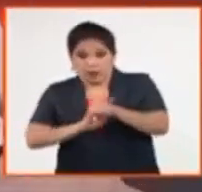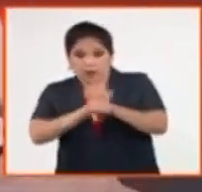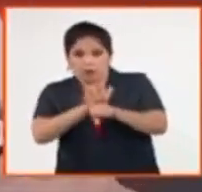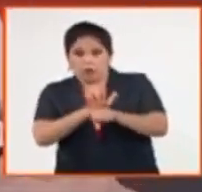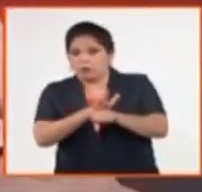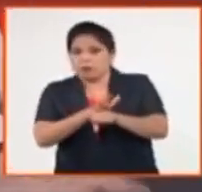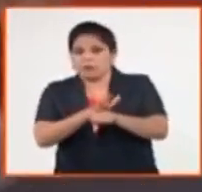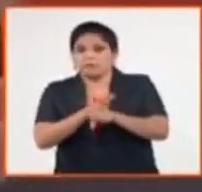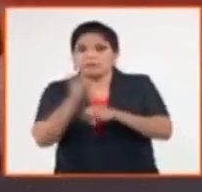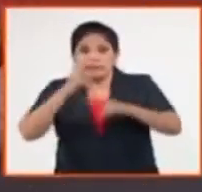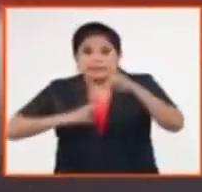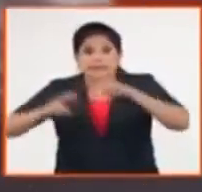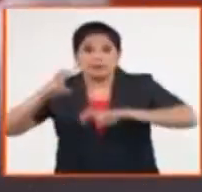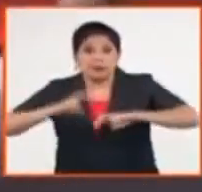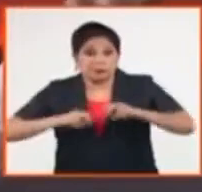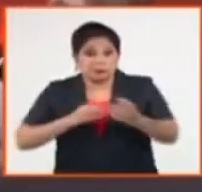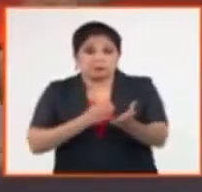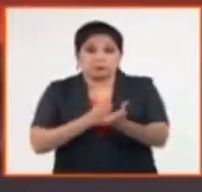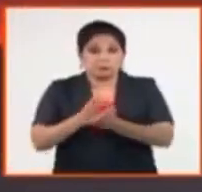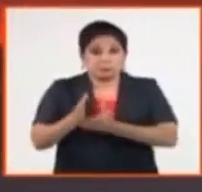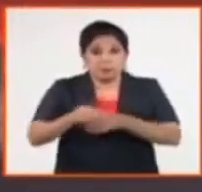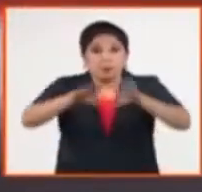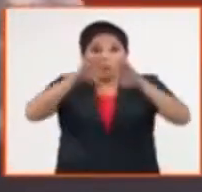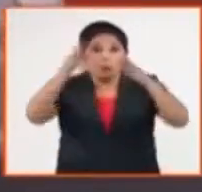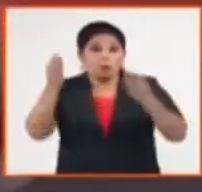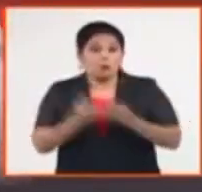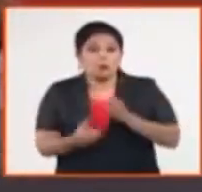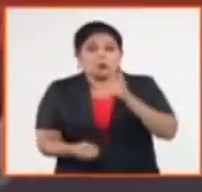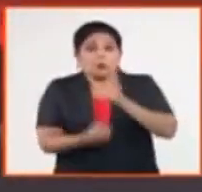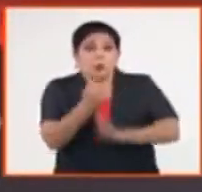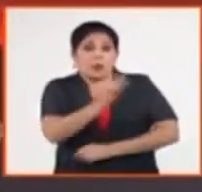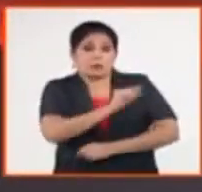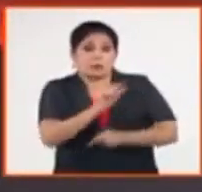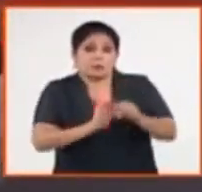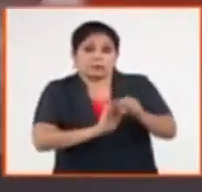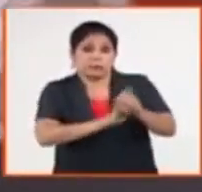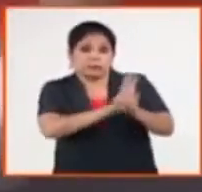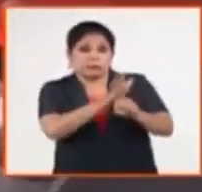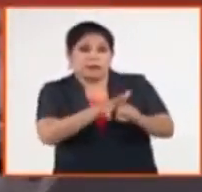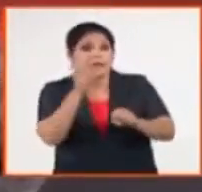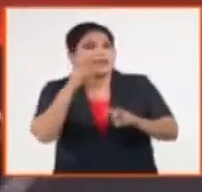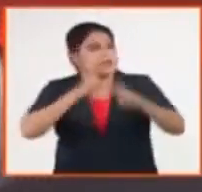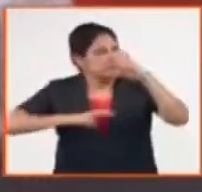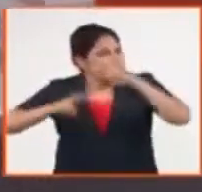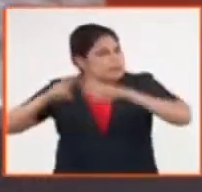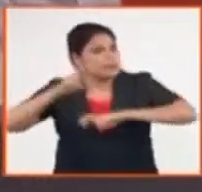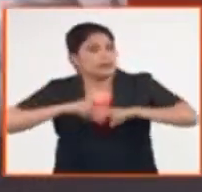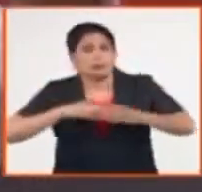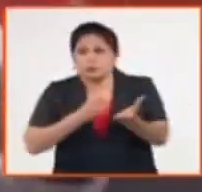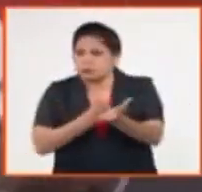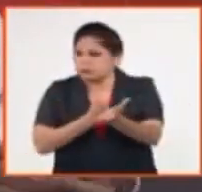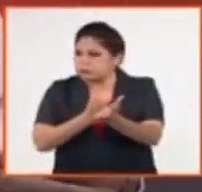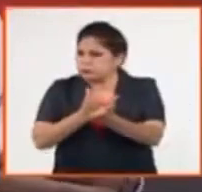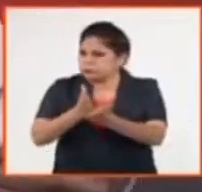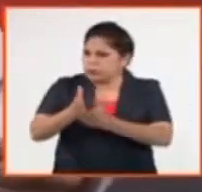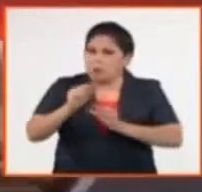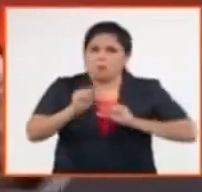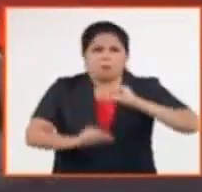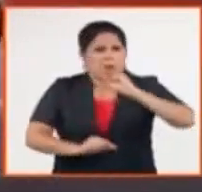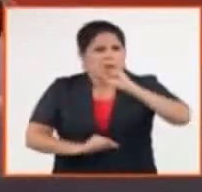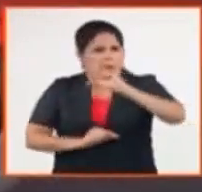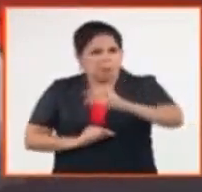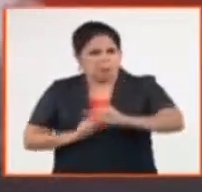haciendo ciencia. No nosotros, el mundo. El mundo. Quiere decir que todo lo que estamos haciendo es ciencia, estamos generando